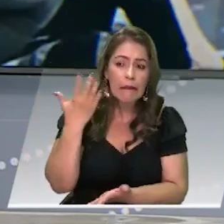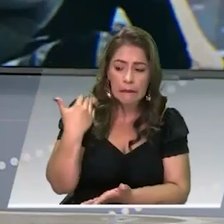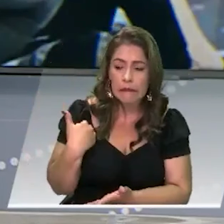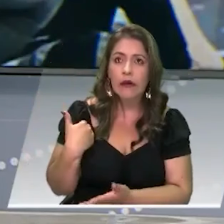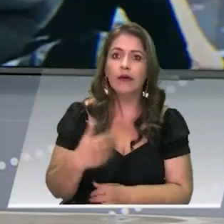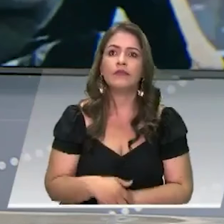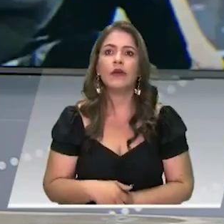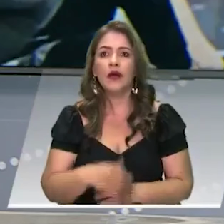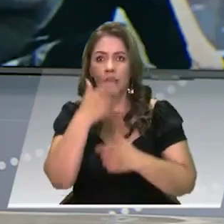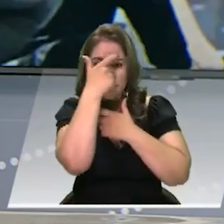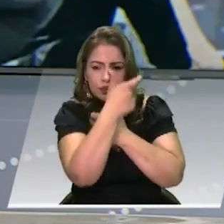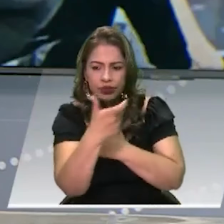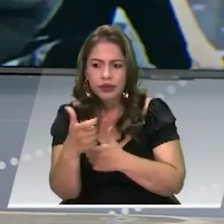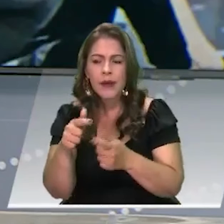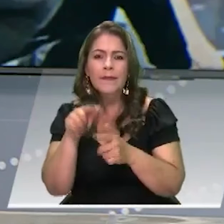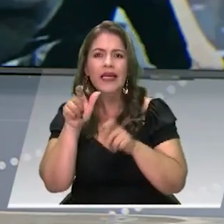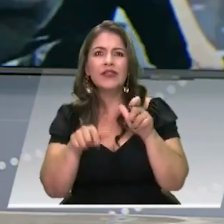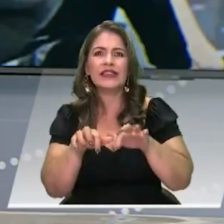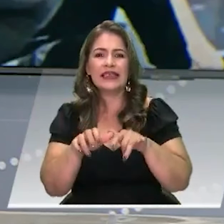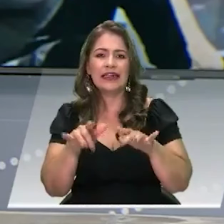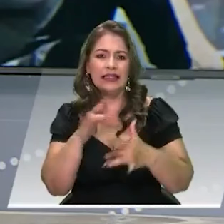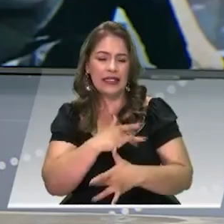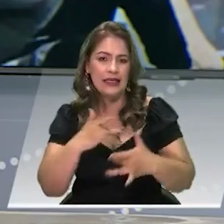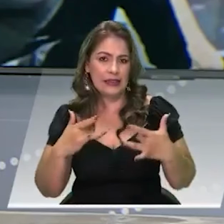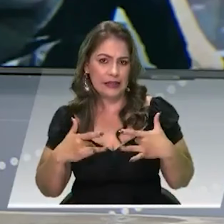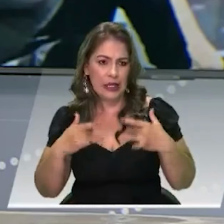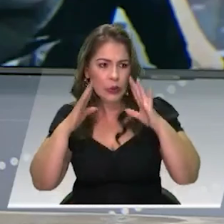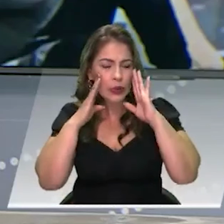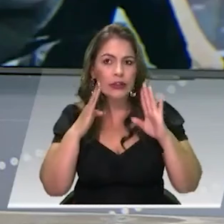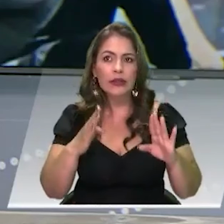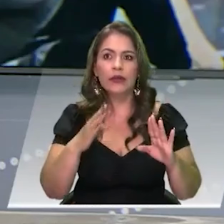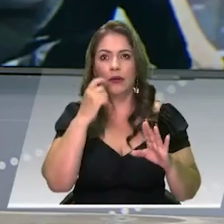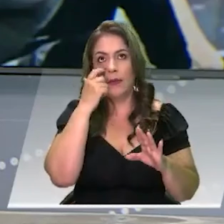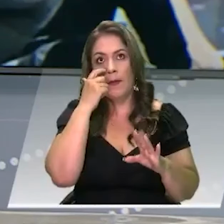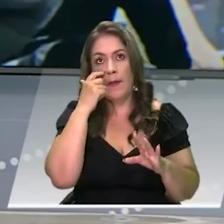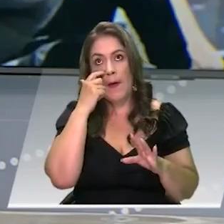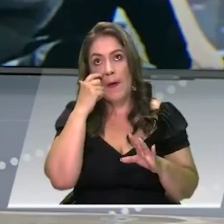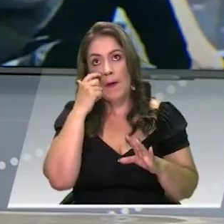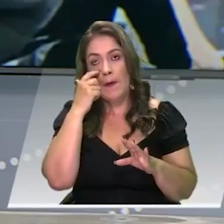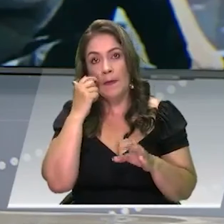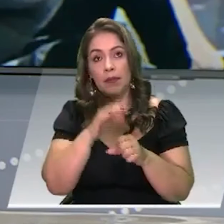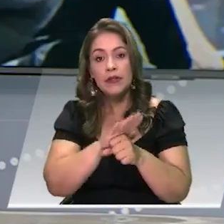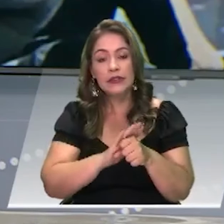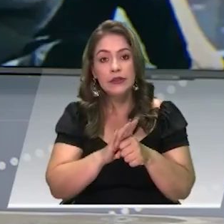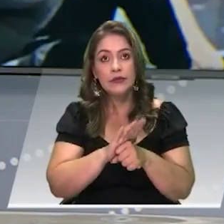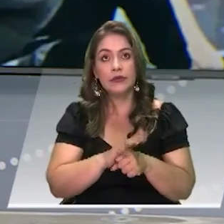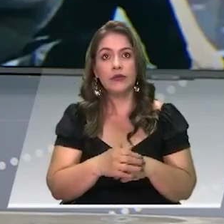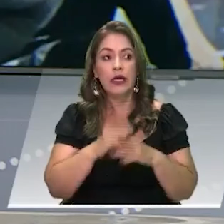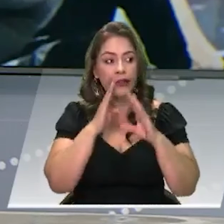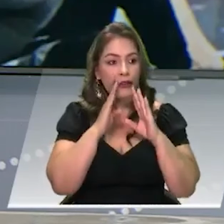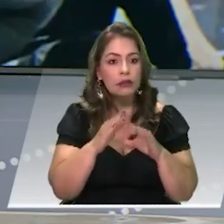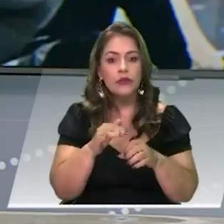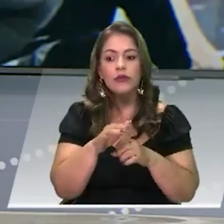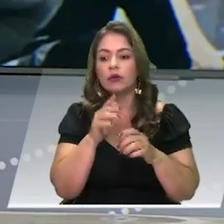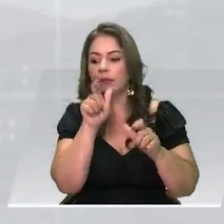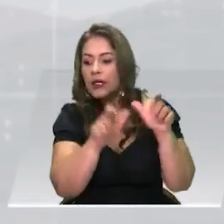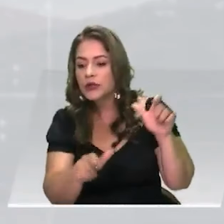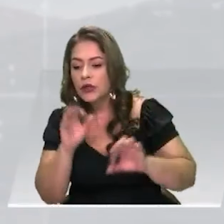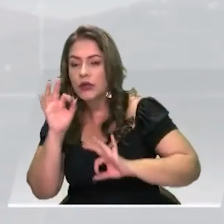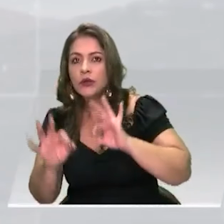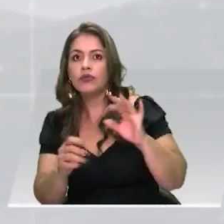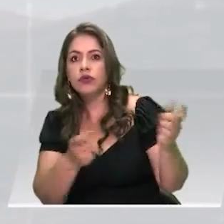y personal de la Secretaría de Salud de la capital antioqueña atendieron este incidente, proporcionando atención en el lugar y, por supuesto,